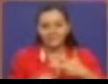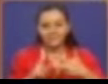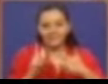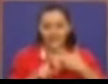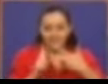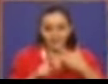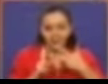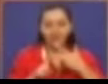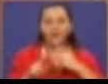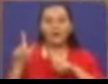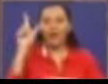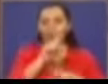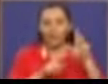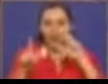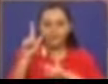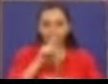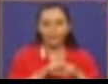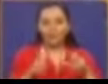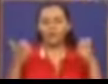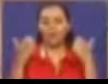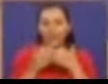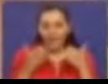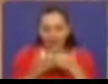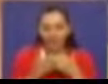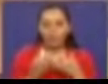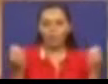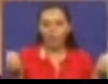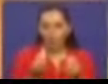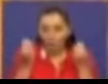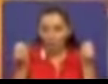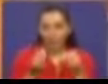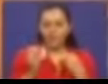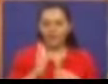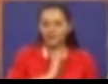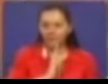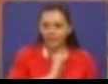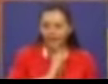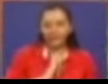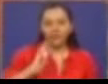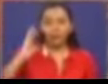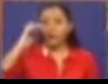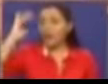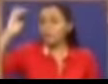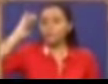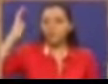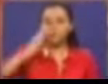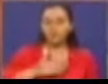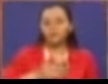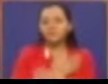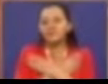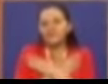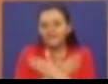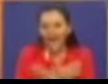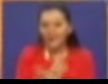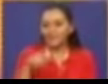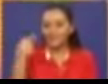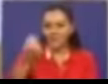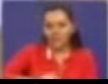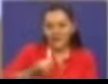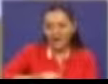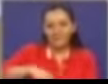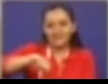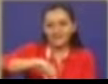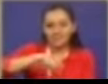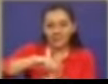laboratorios con los mejores equipos, jóvenes técnicos muy ilusionados, muy comprometidos, un saludo a todo el personal del Centro de